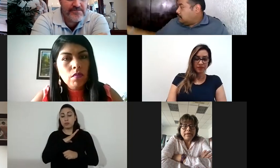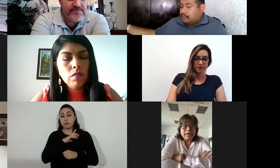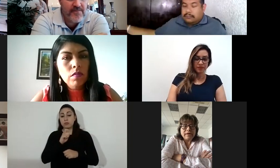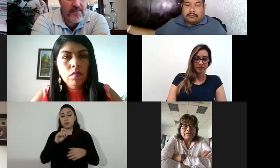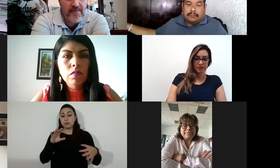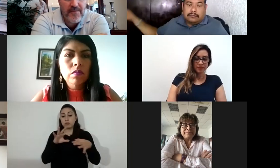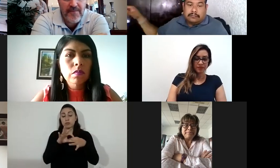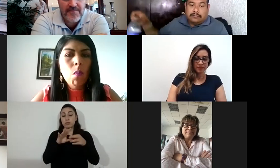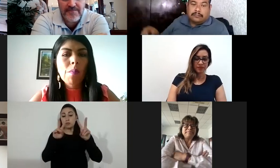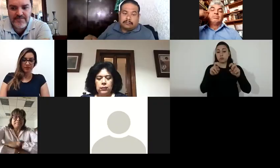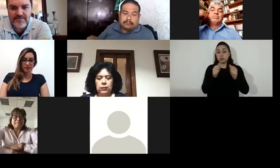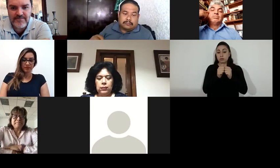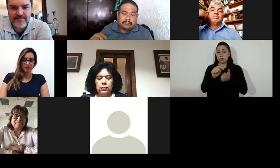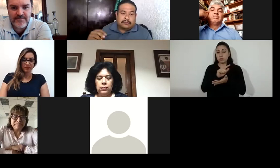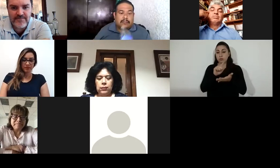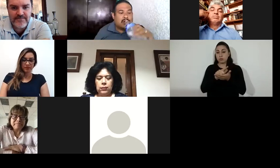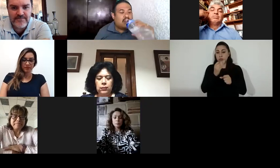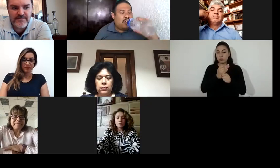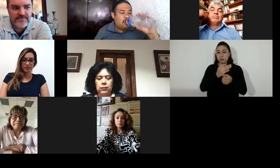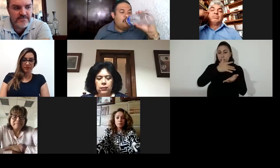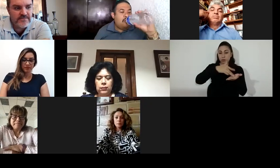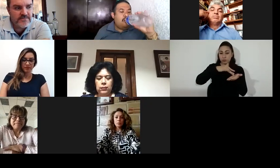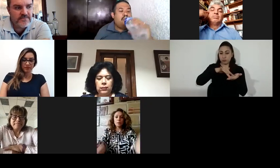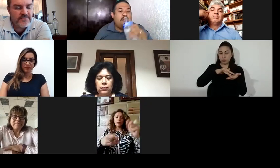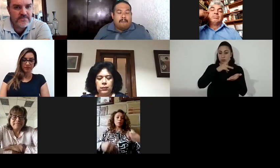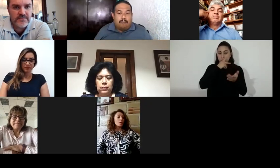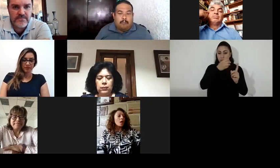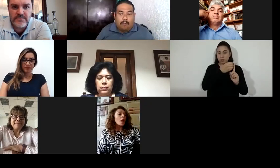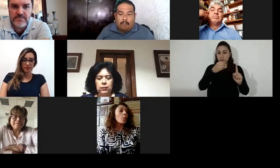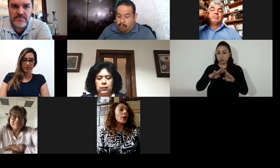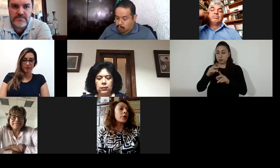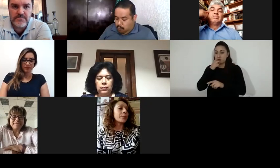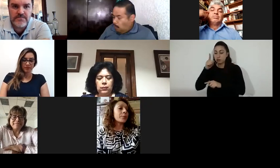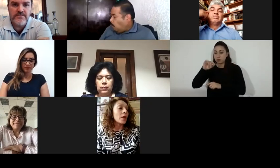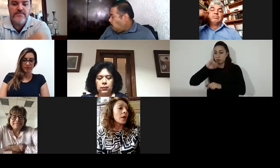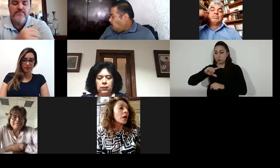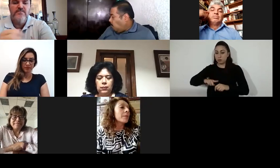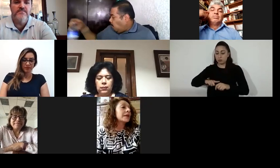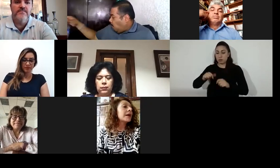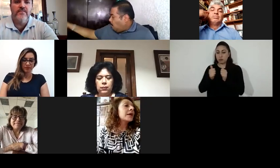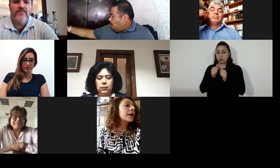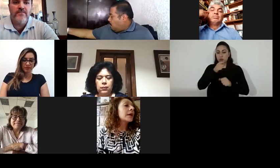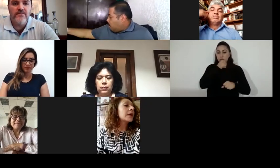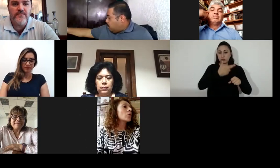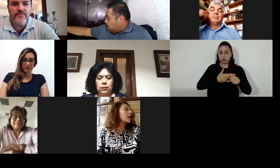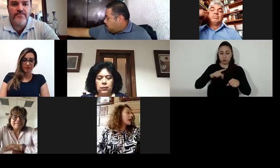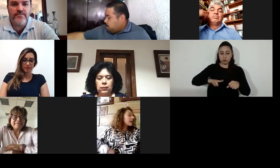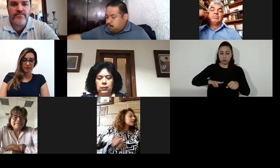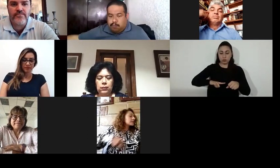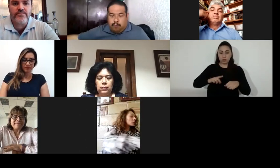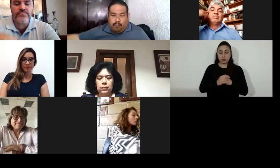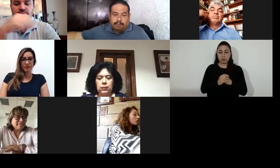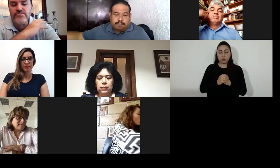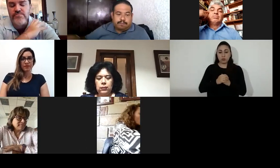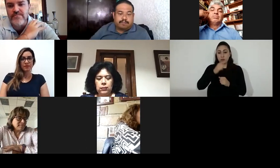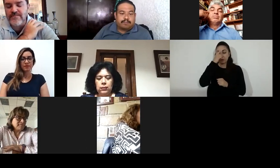fíjense nada más qué redacción nos manda la Jefatura de Gobierno a través del Secretario de Gobierno.